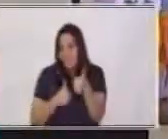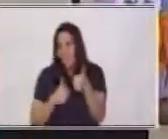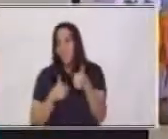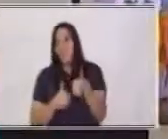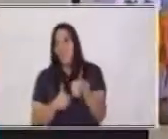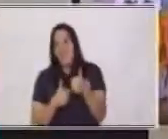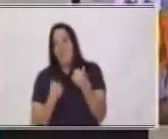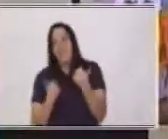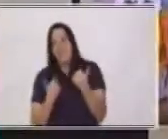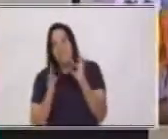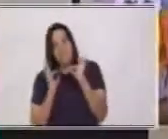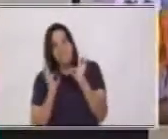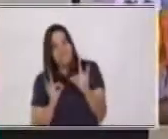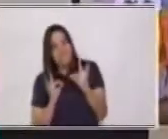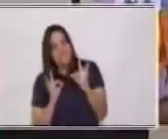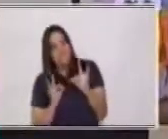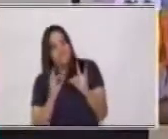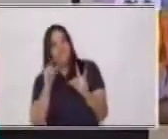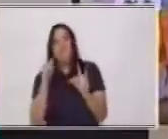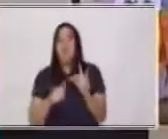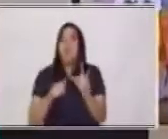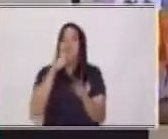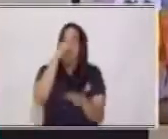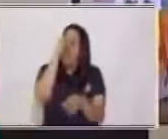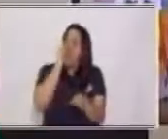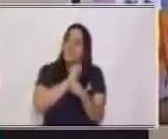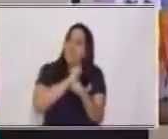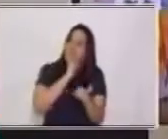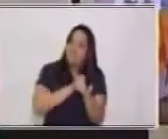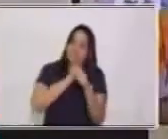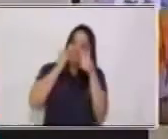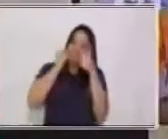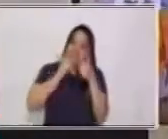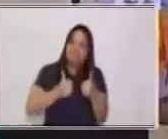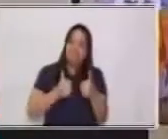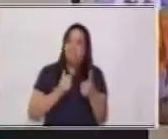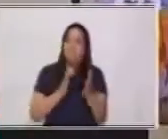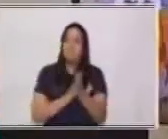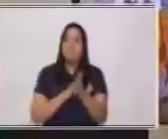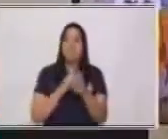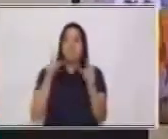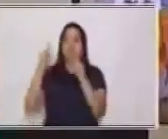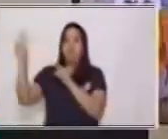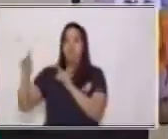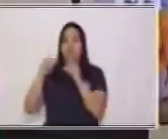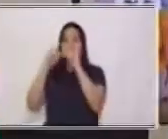chicos. Excelente. Hoy estamos trabajando muy bien. Y va acá.